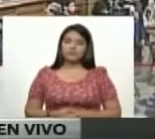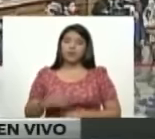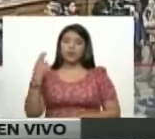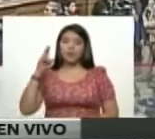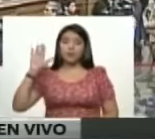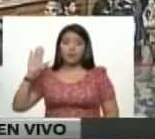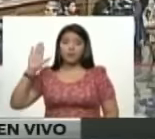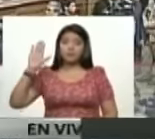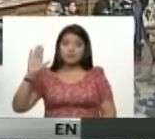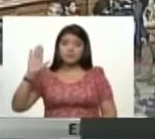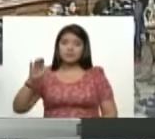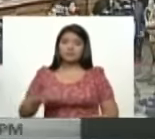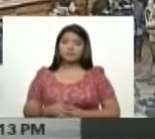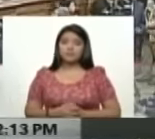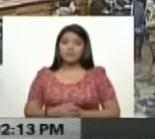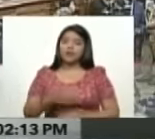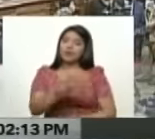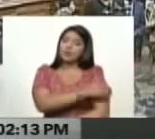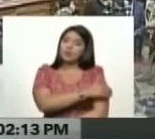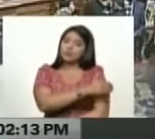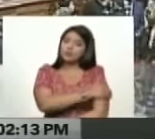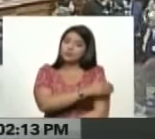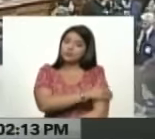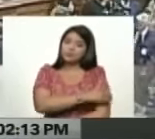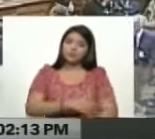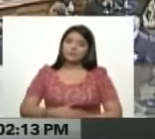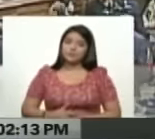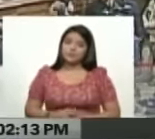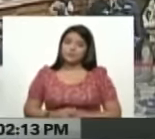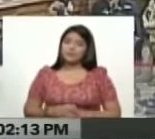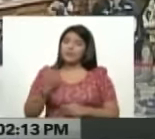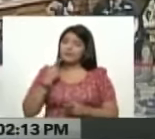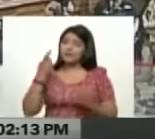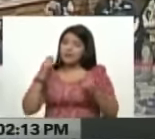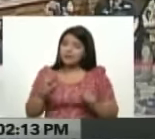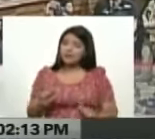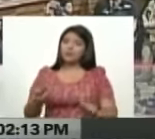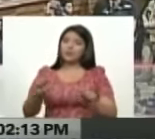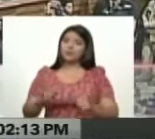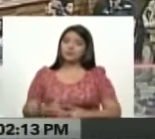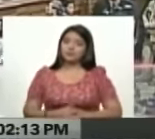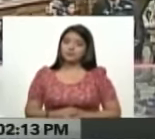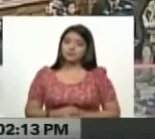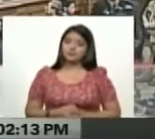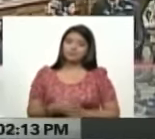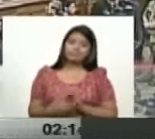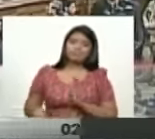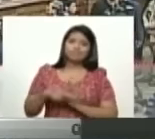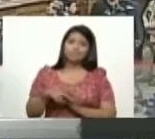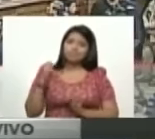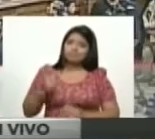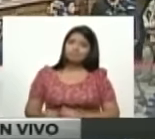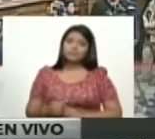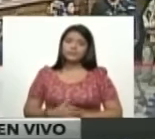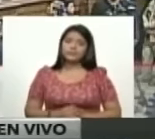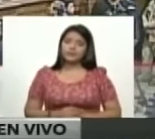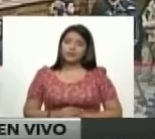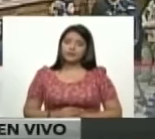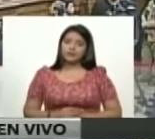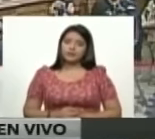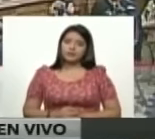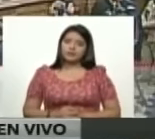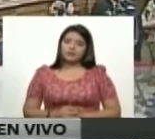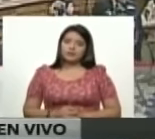que la oposición ha tratado de afianzar dentro